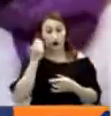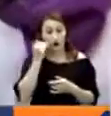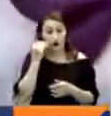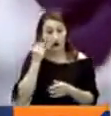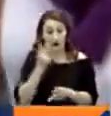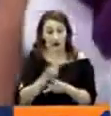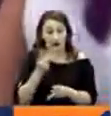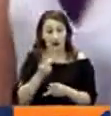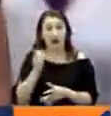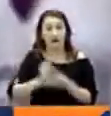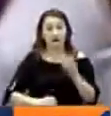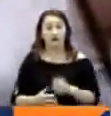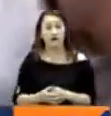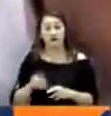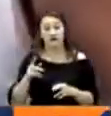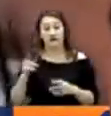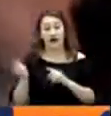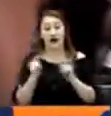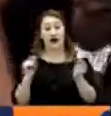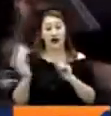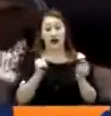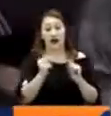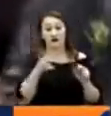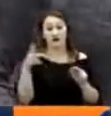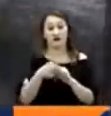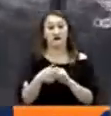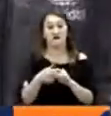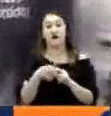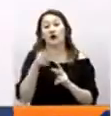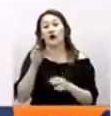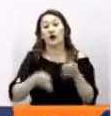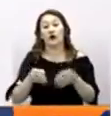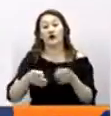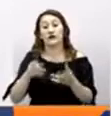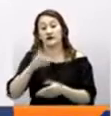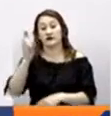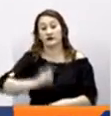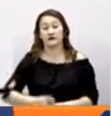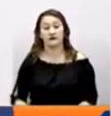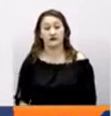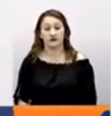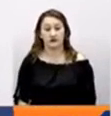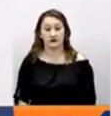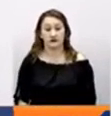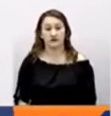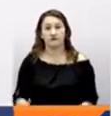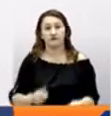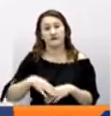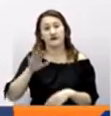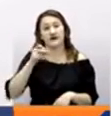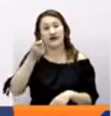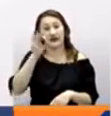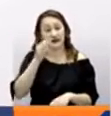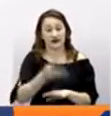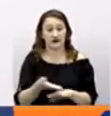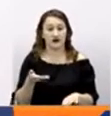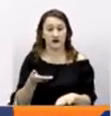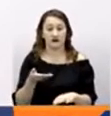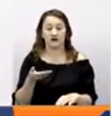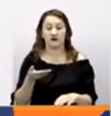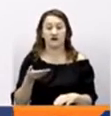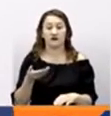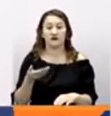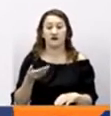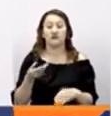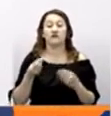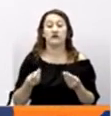debate sobre el tema quedó suspendido, mientras que los conjueces toman una decisión. Ha habido más de 13 solicitudes